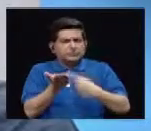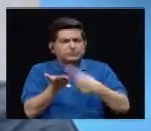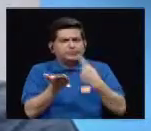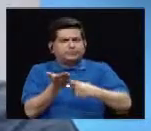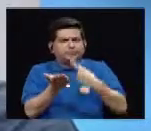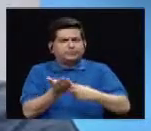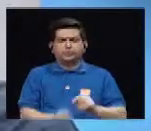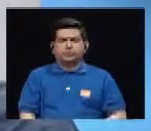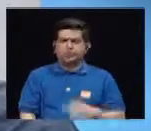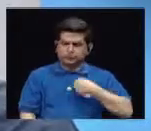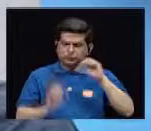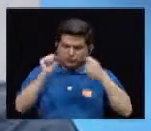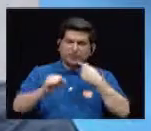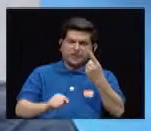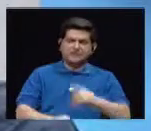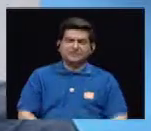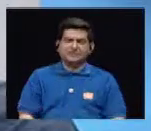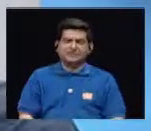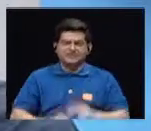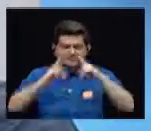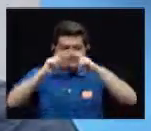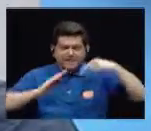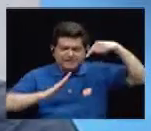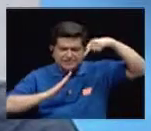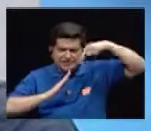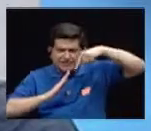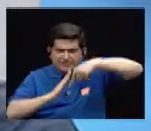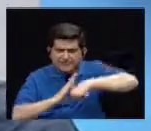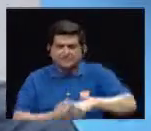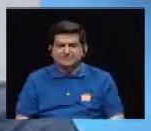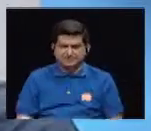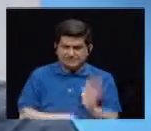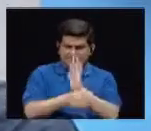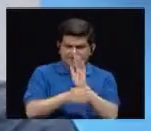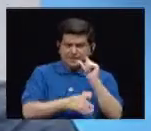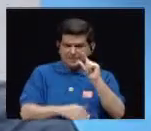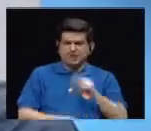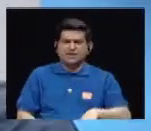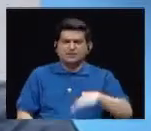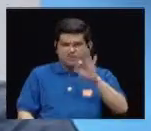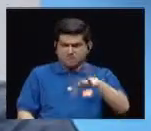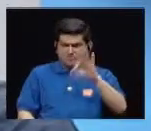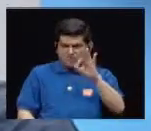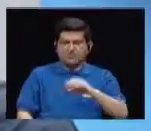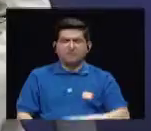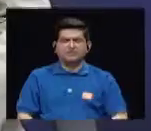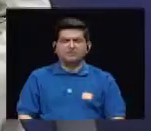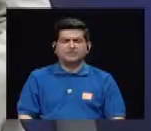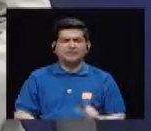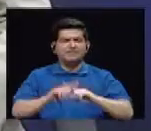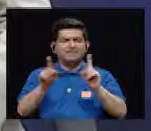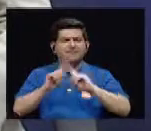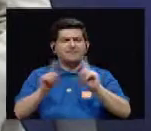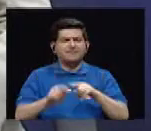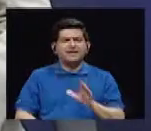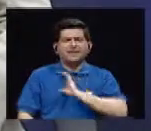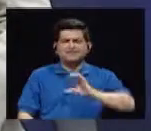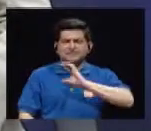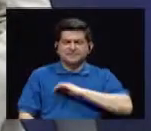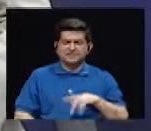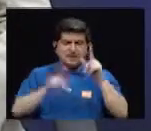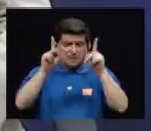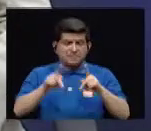controversial y polémico, yo podría decir, ¿verdad? Porque si se analiza a fondo el corto, se pueden encontrar, digamos, varias